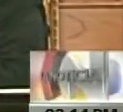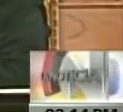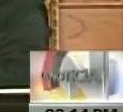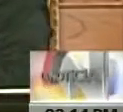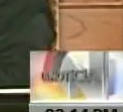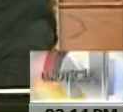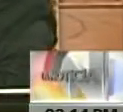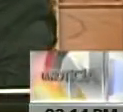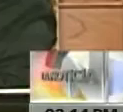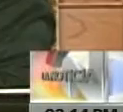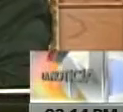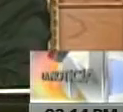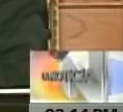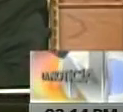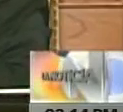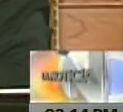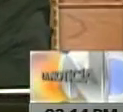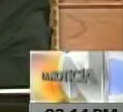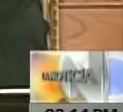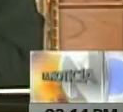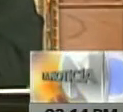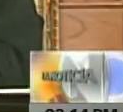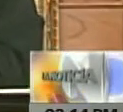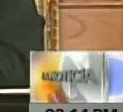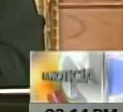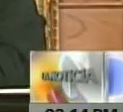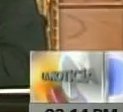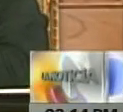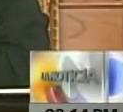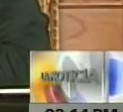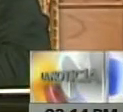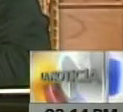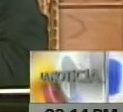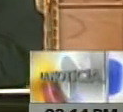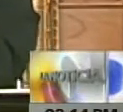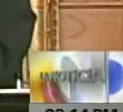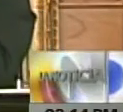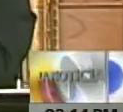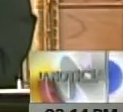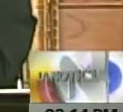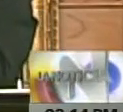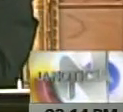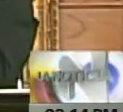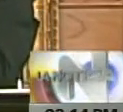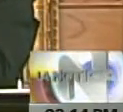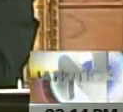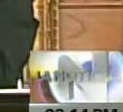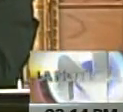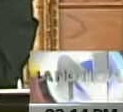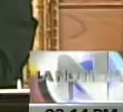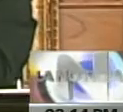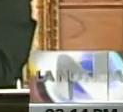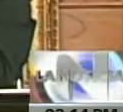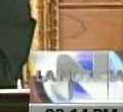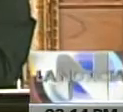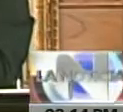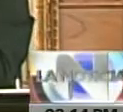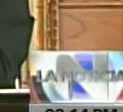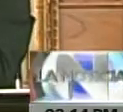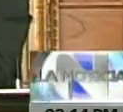Es una instancia que estoy creando que nos permita ir hacia un proceso de